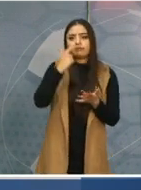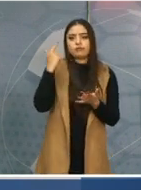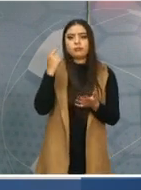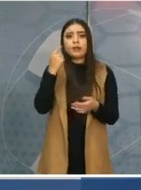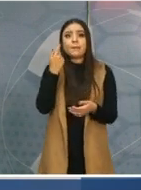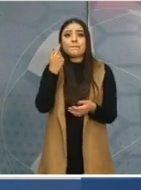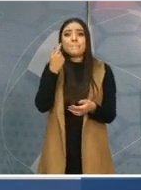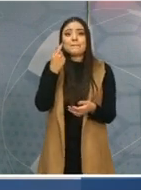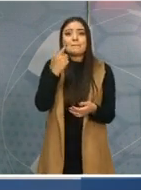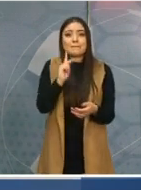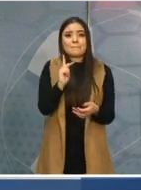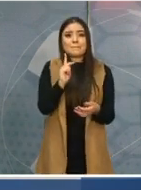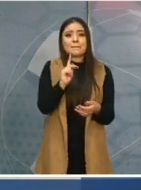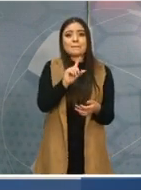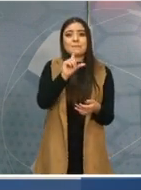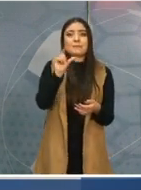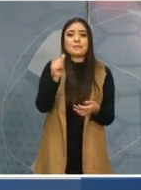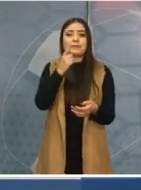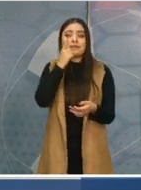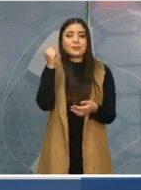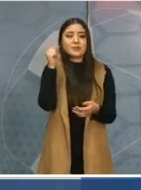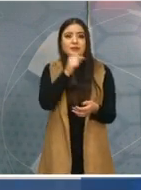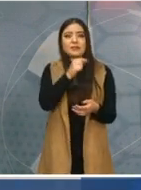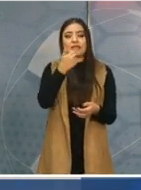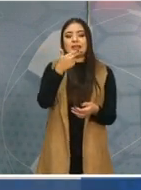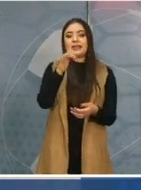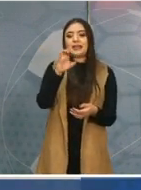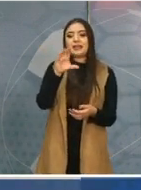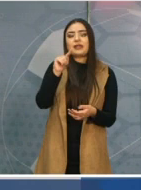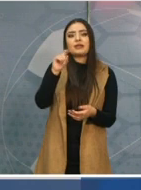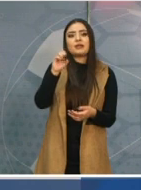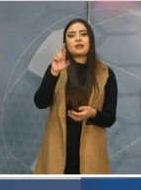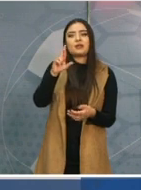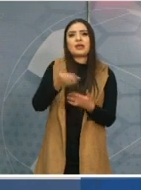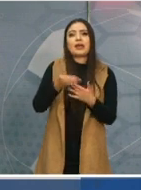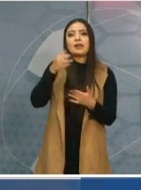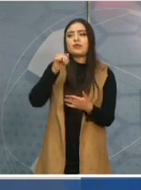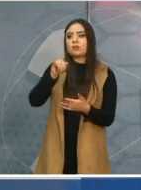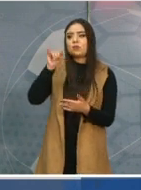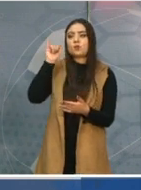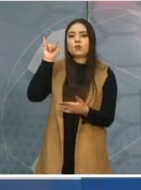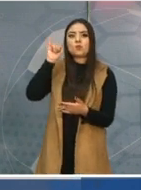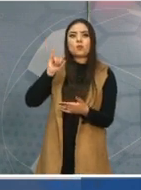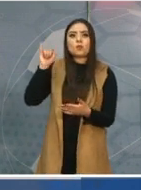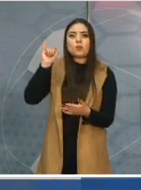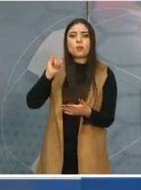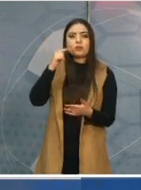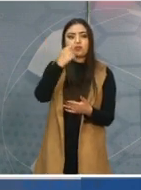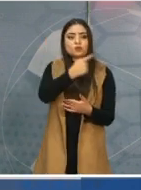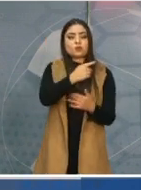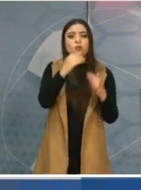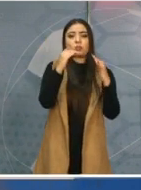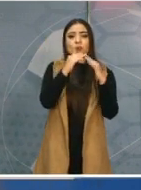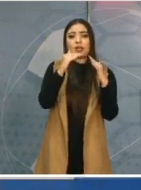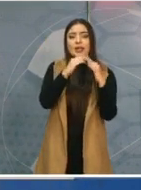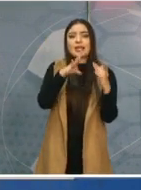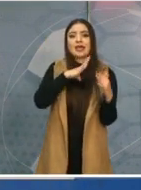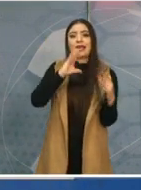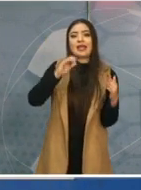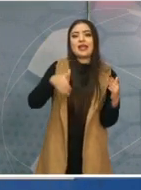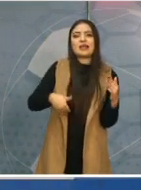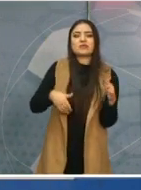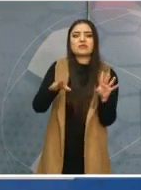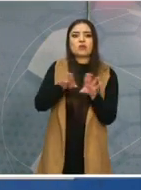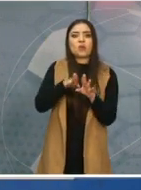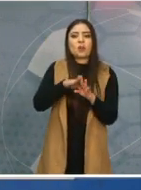titular héctor garcía rodríguez sufrió el pasado jueves un accidente doméstico con gas lp por lo que fue trasladado de emergencia